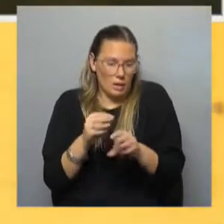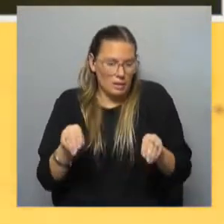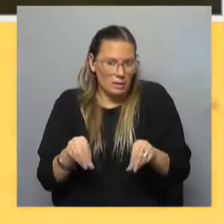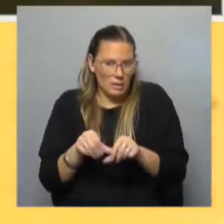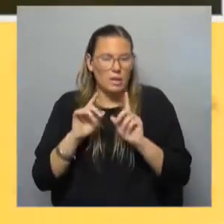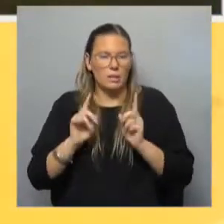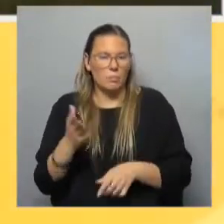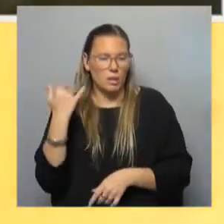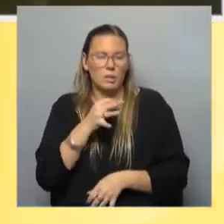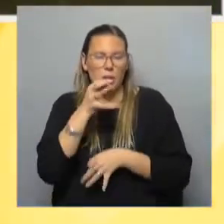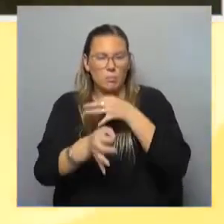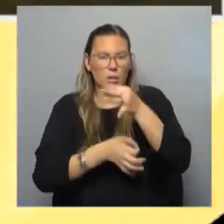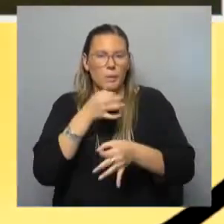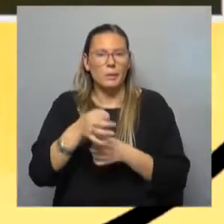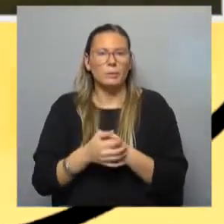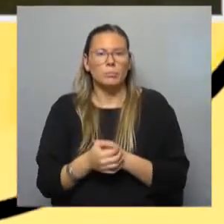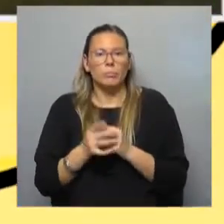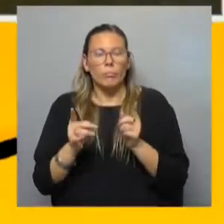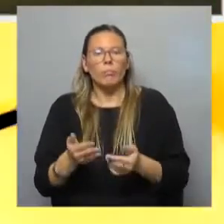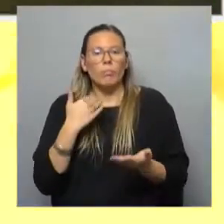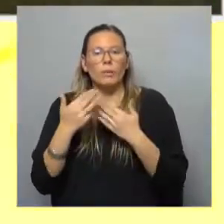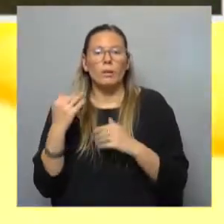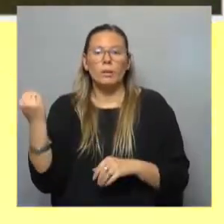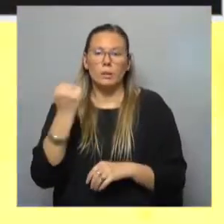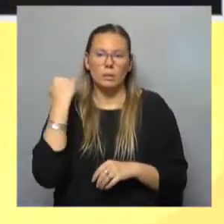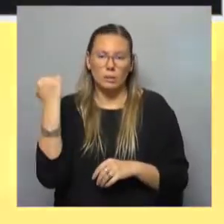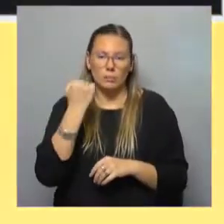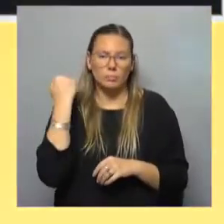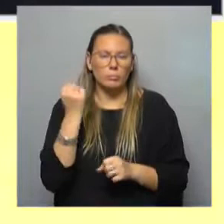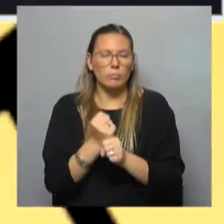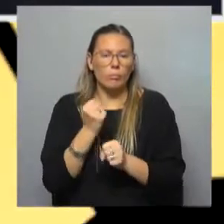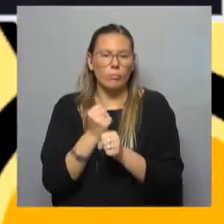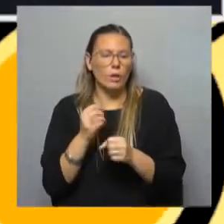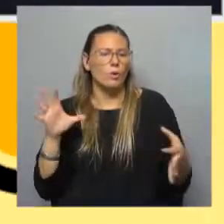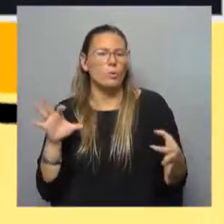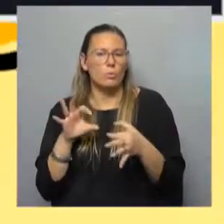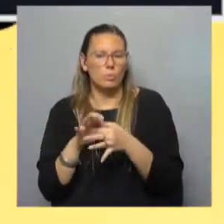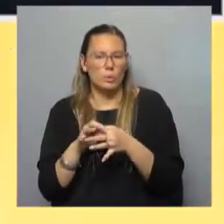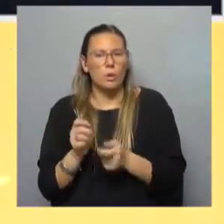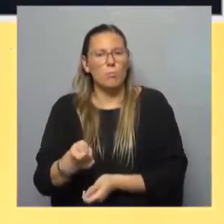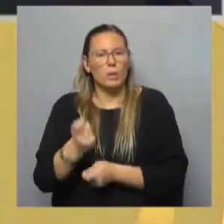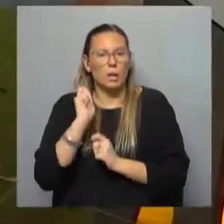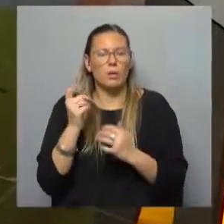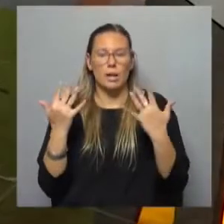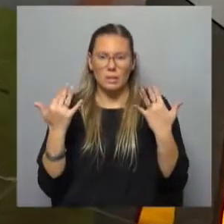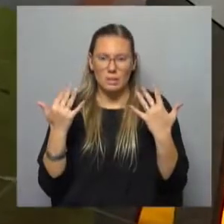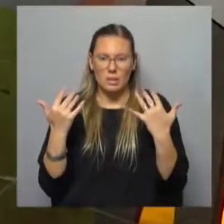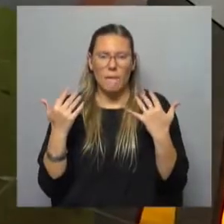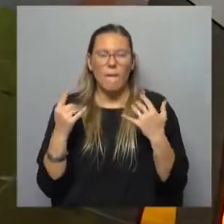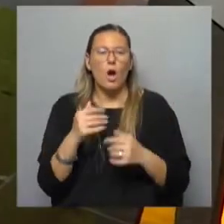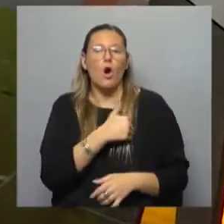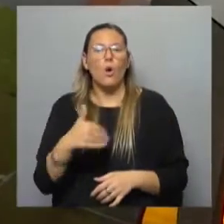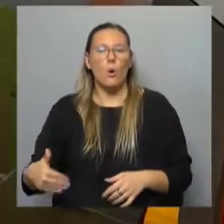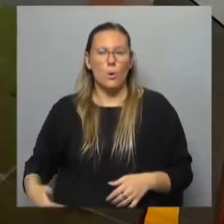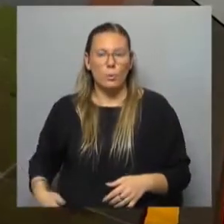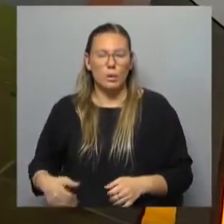nos explicaba ahora, ¿no? Y bueno, también nos hablaba de la importancia que es el trabajar en conjunto, en que los pescadores artesanales, los